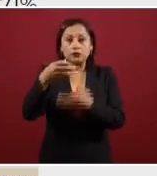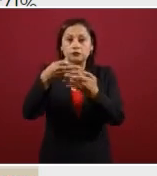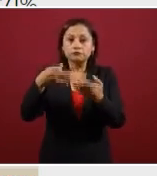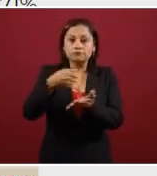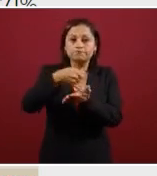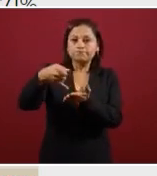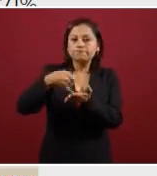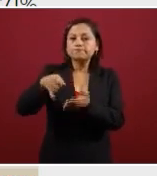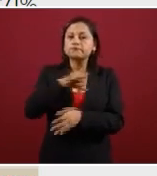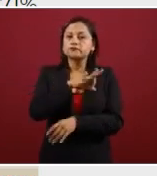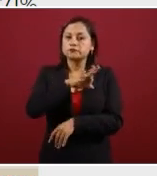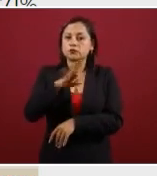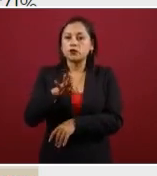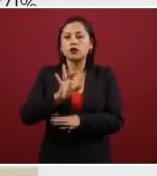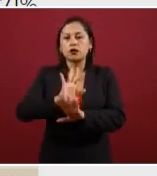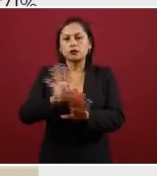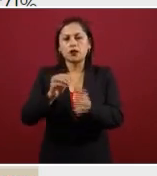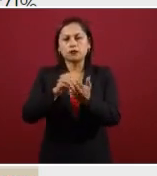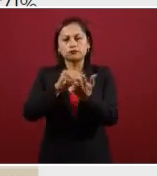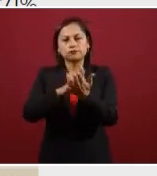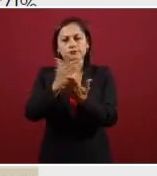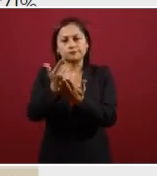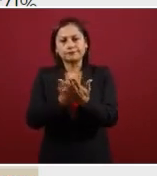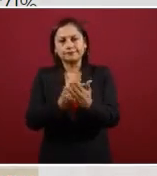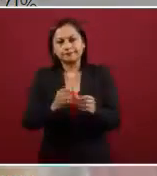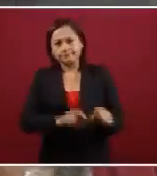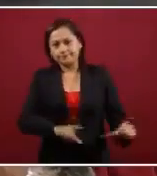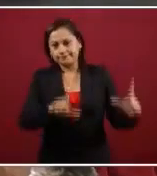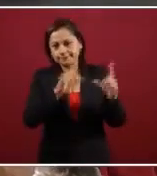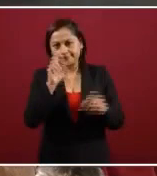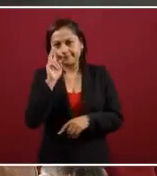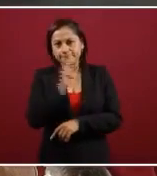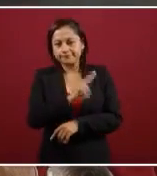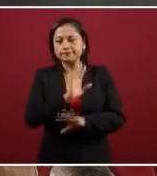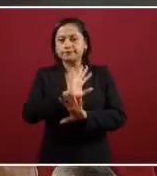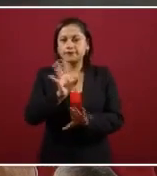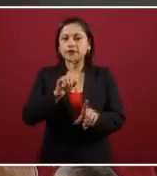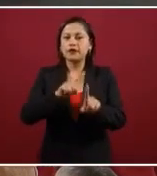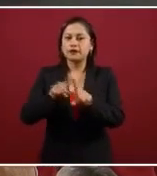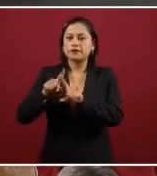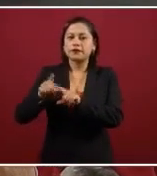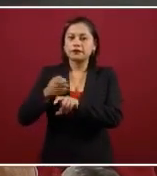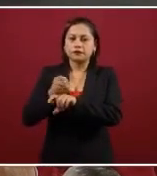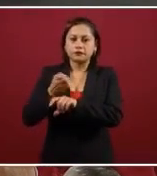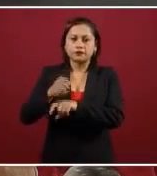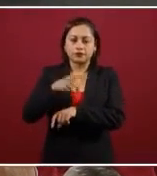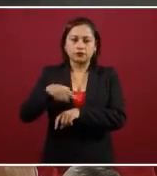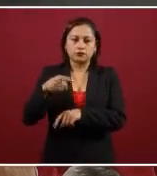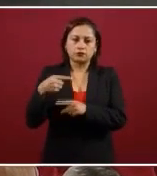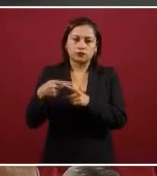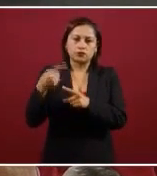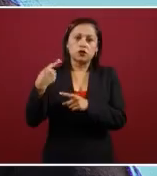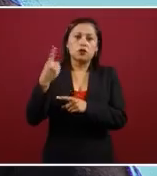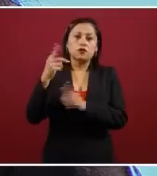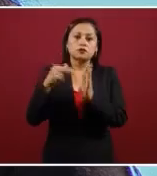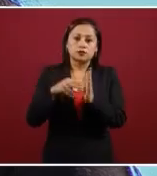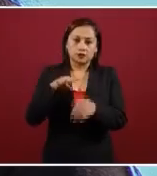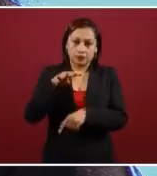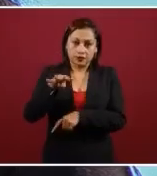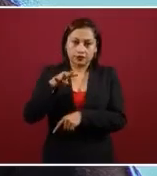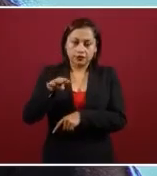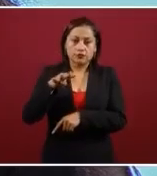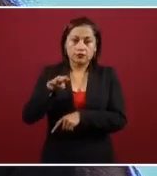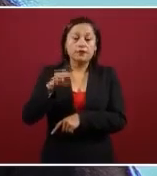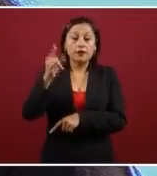estos son los datos en los estados que ya estamos trabajando, este 2019. Campeche, la meta es